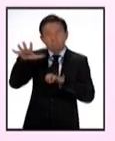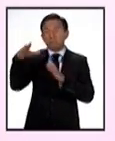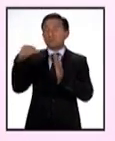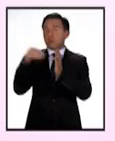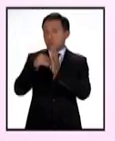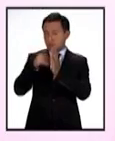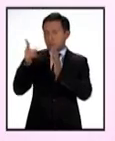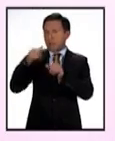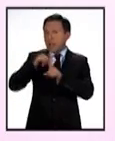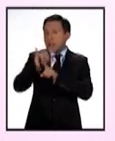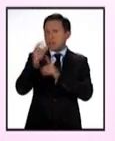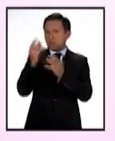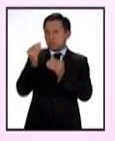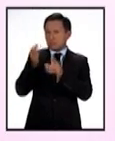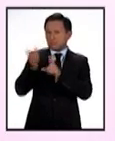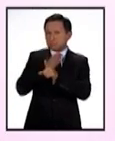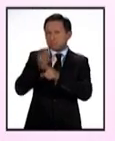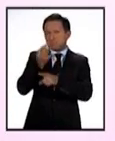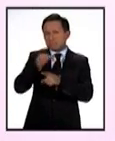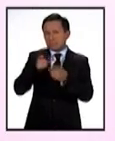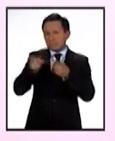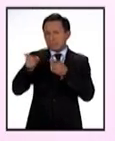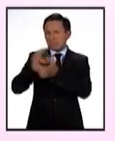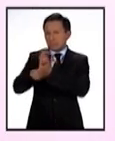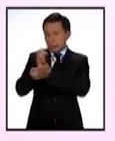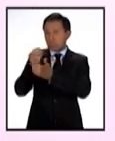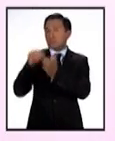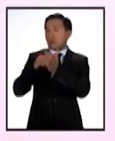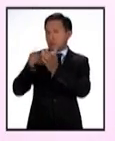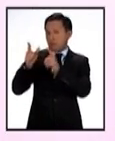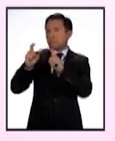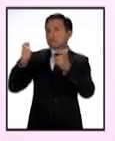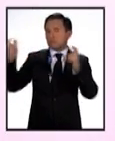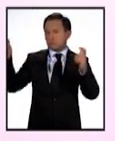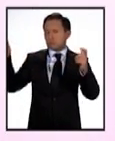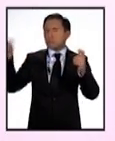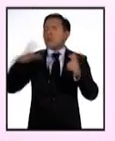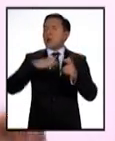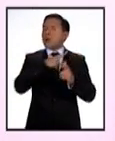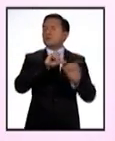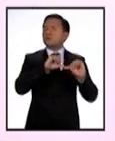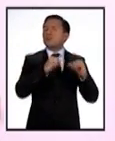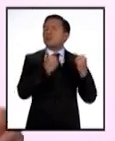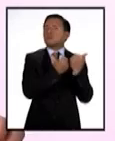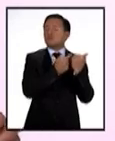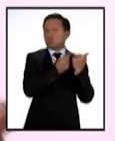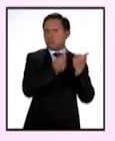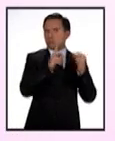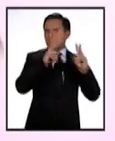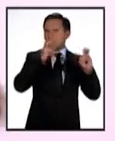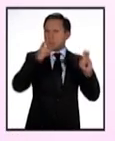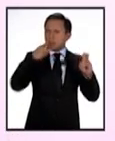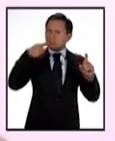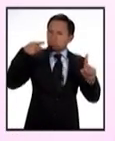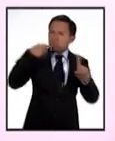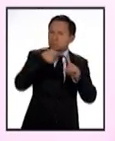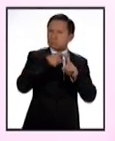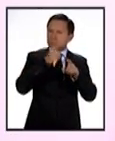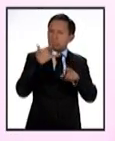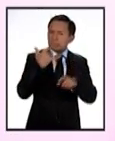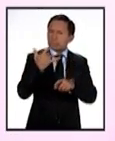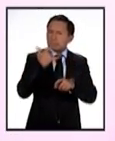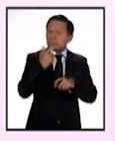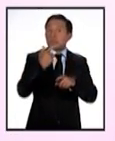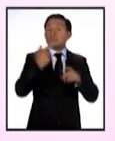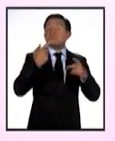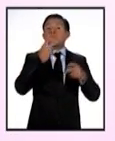de bullying. Pero ante esta realidad hay una organización que ha realizado un trabajo muy importante agrupando a los padres de familia de